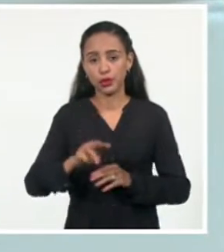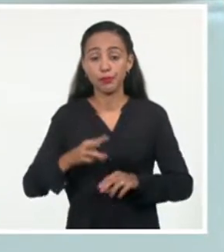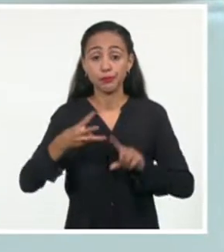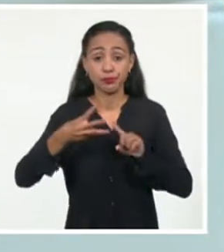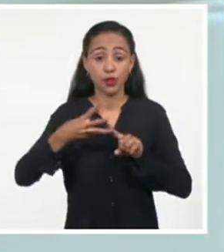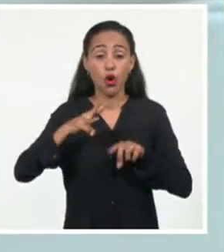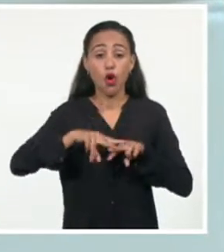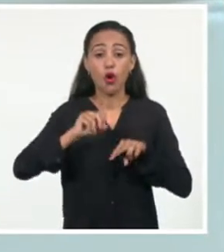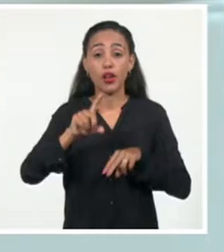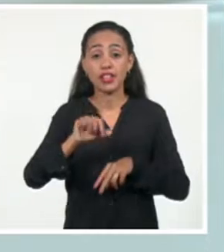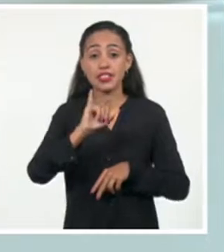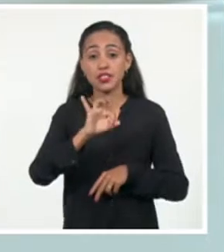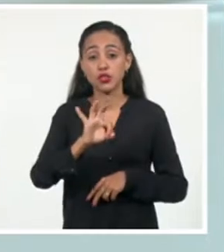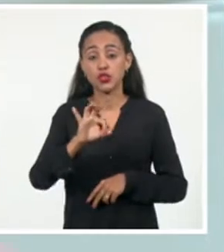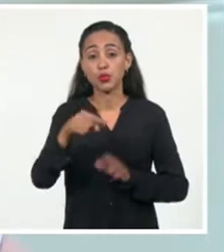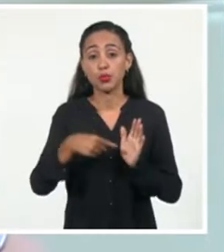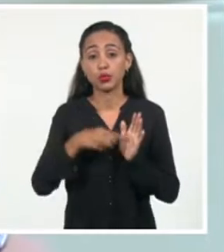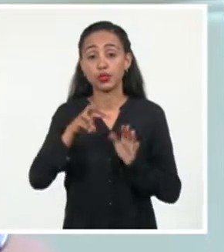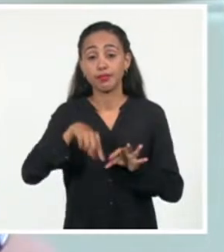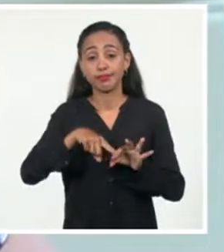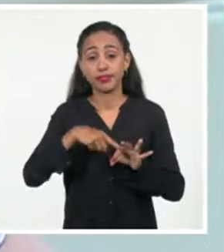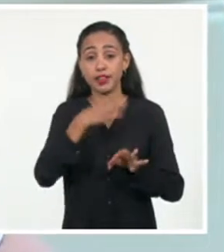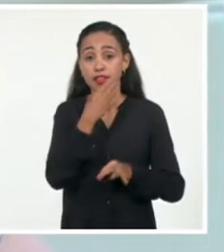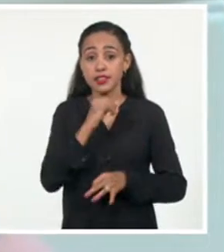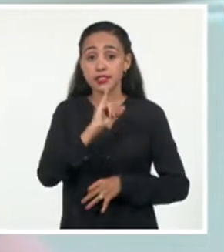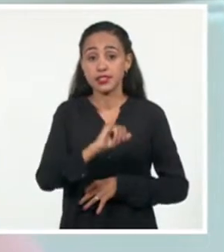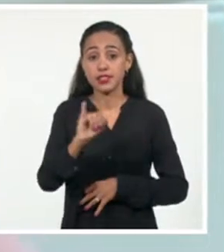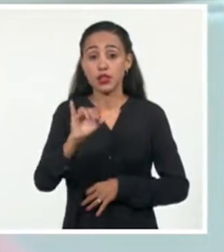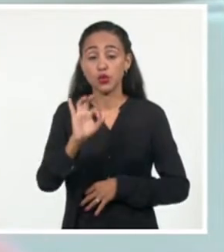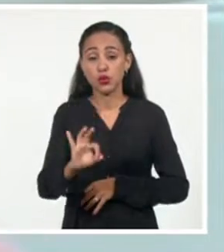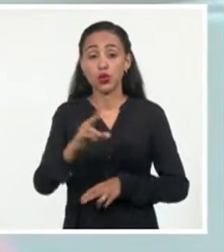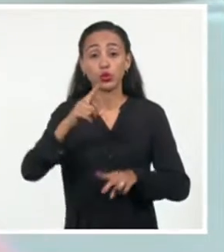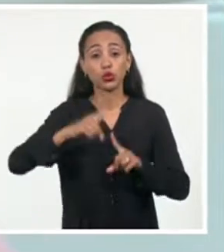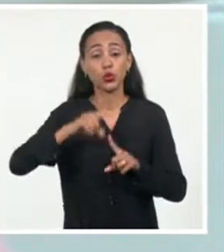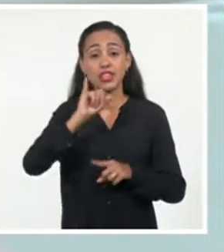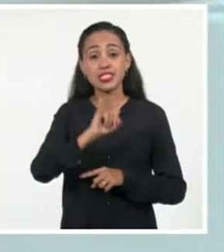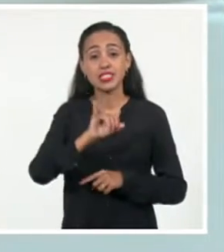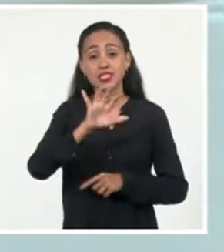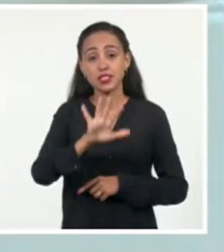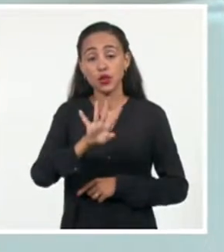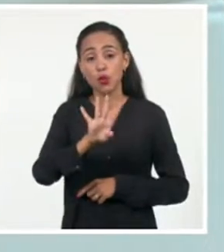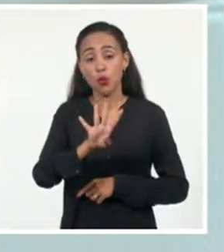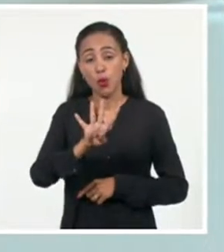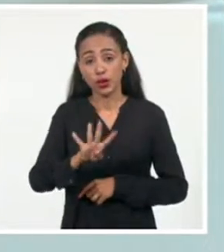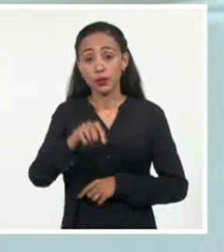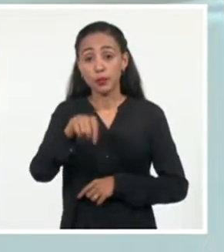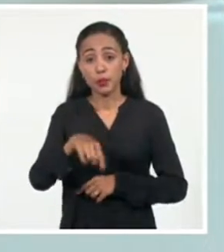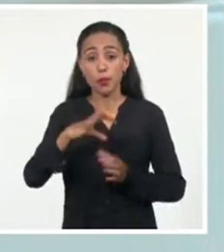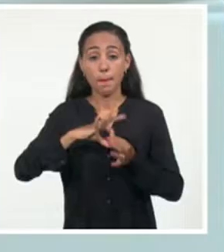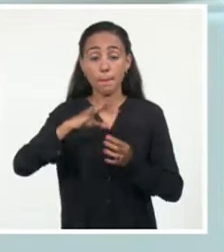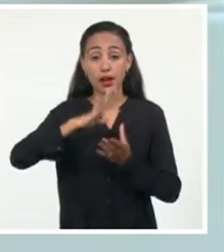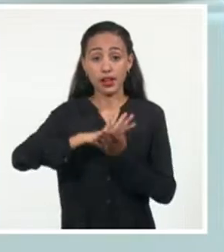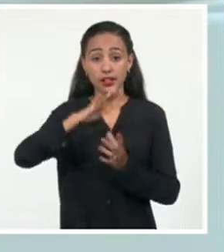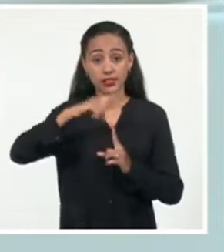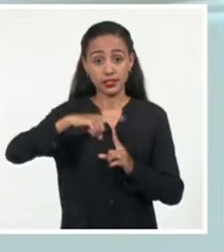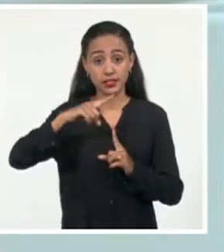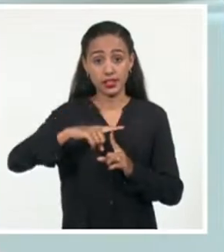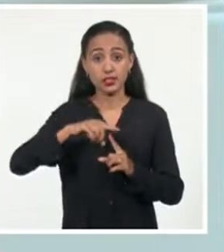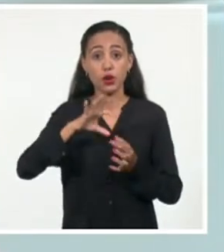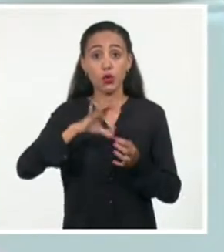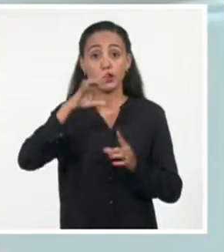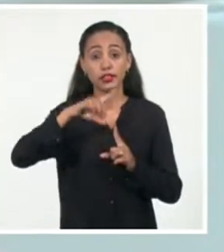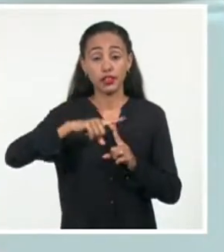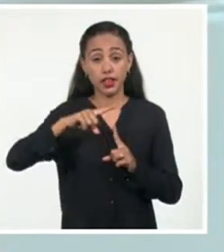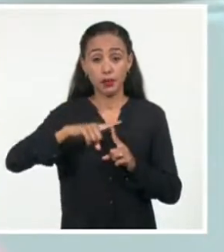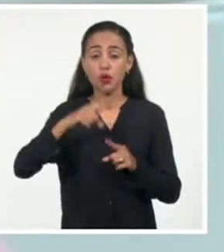68,3%, La Isla 66,8%, La Tuna 65,4%, Matanza 56,1%, Guantánamo 54,1% y